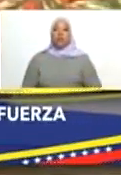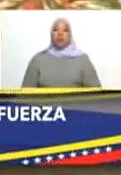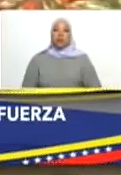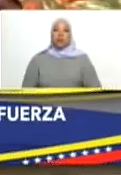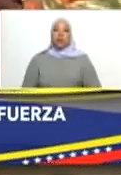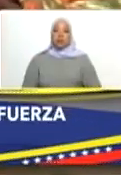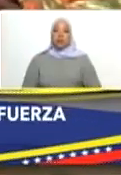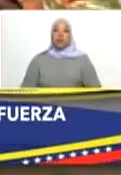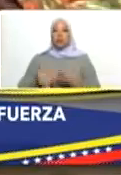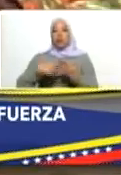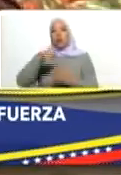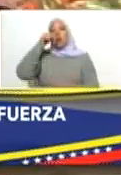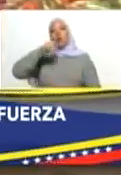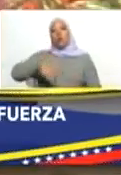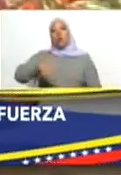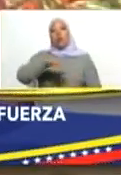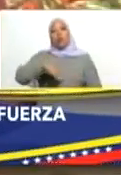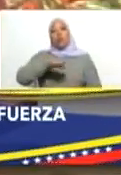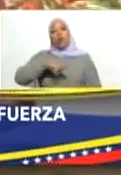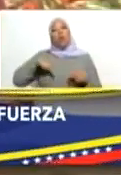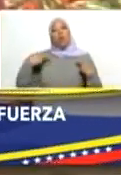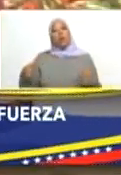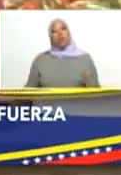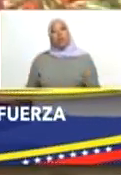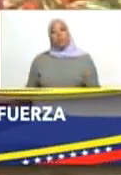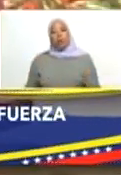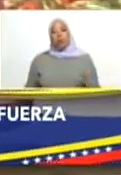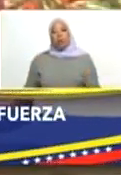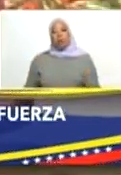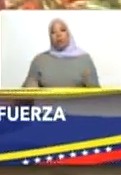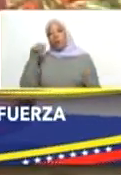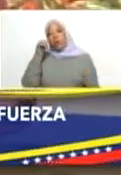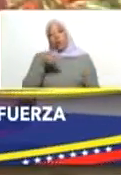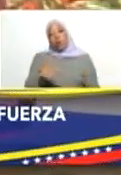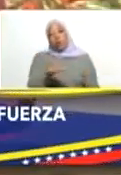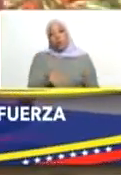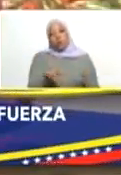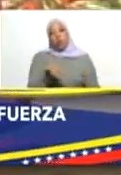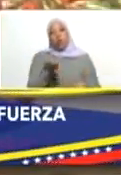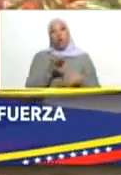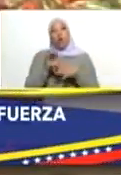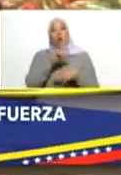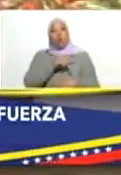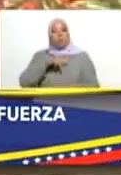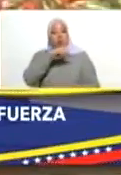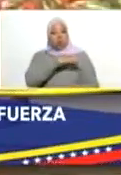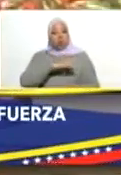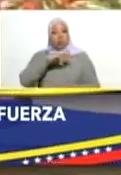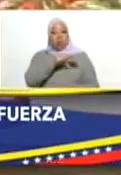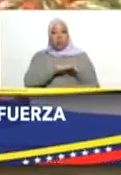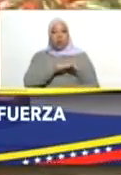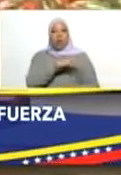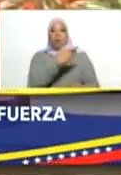y la lleva a nuestro pueblo uniformado, nuestro pueblo, protección civil,